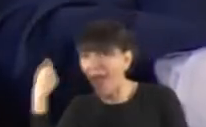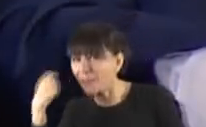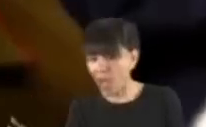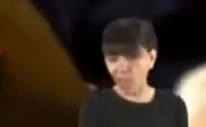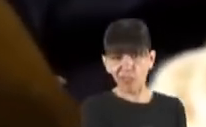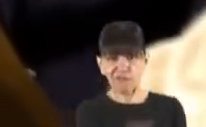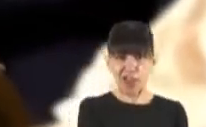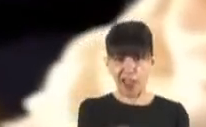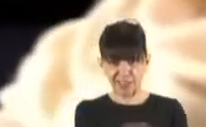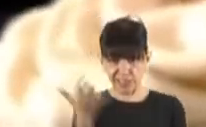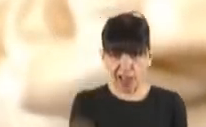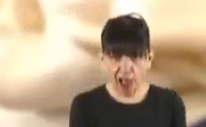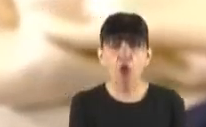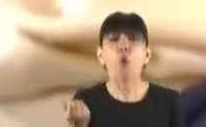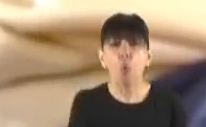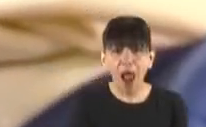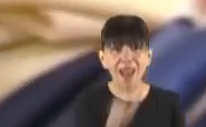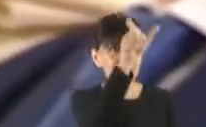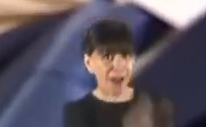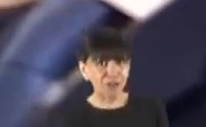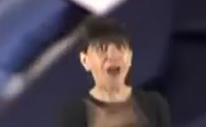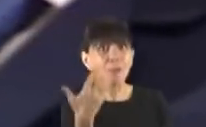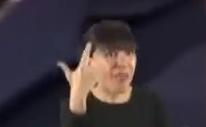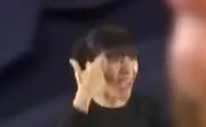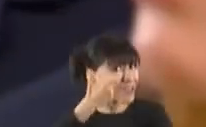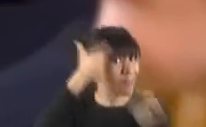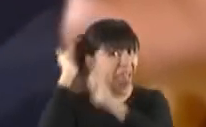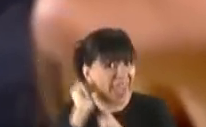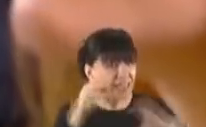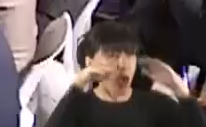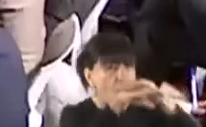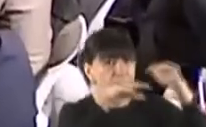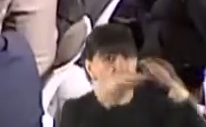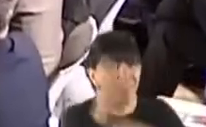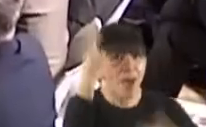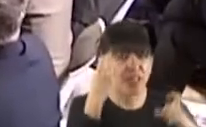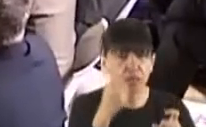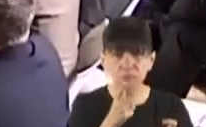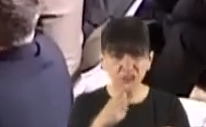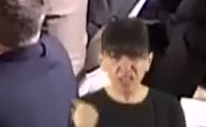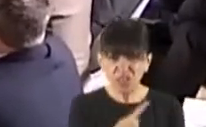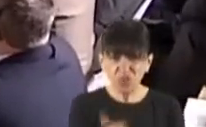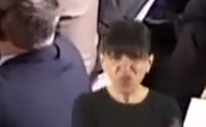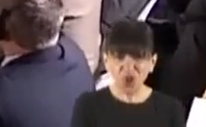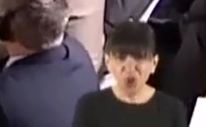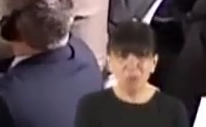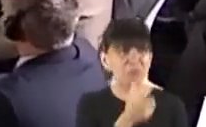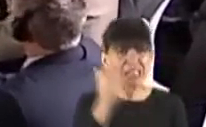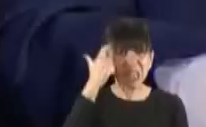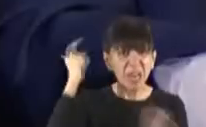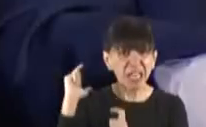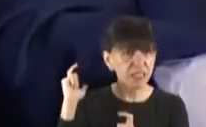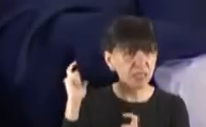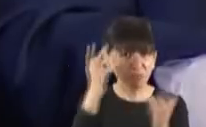capacidad de controlar y asumir la experiencia. Y pareciera que no lo estamos haciendo. Parecería que somos incapaces